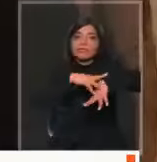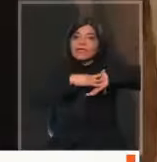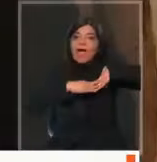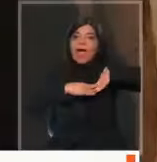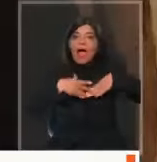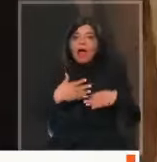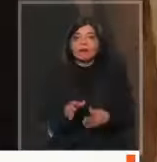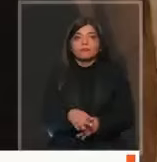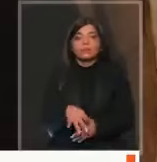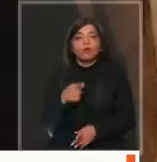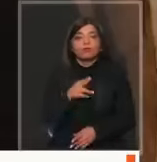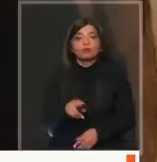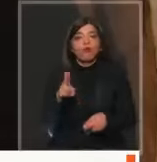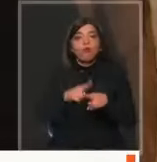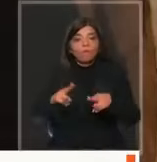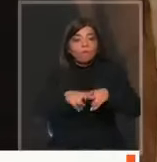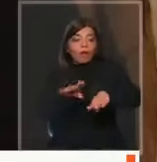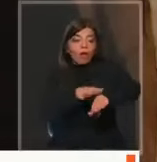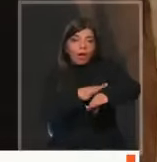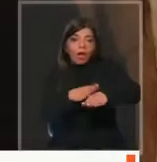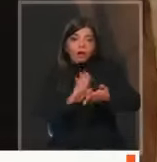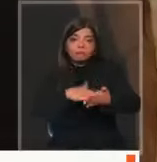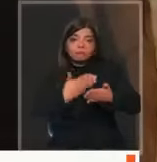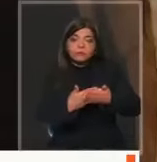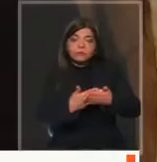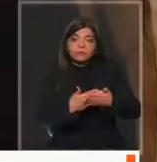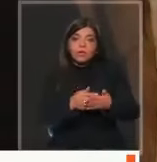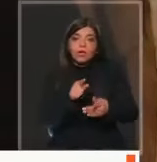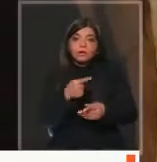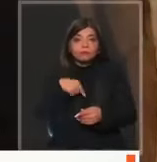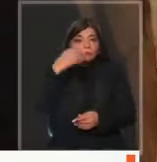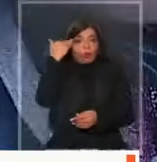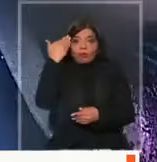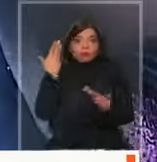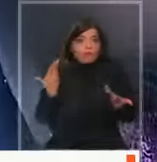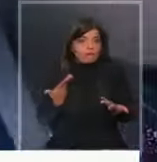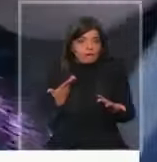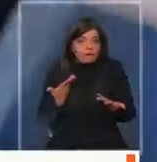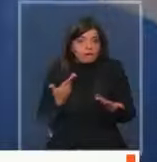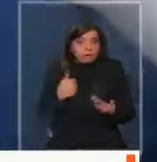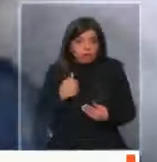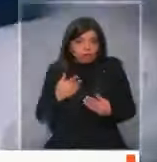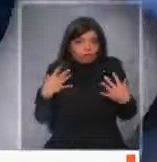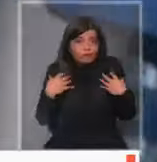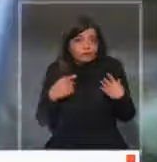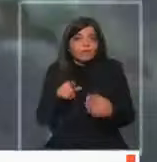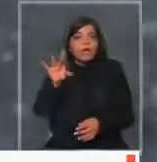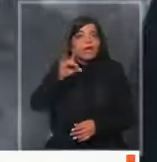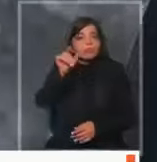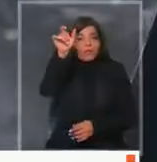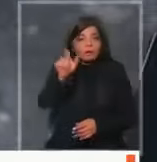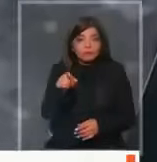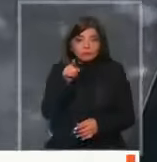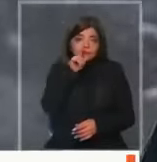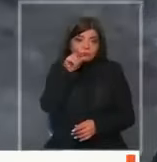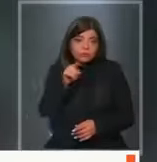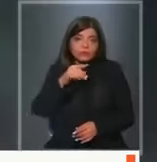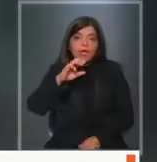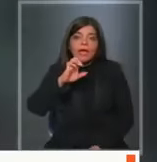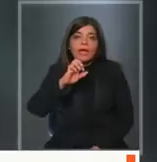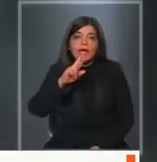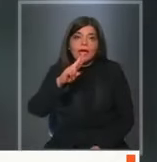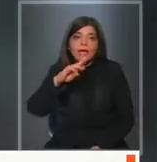Muchas veces tuve que hacerle curación y aún así no teniendo los conocimientos previos. Encontramos al interno aludido. Erwin